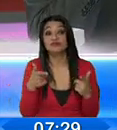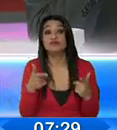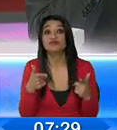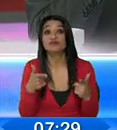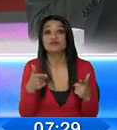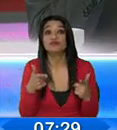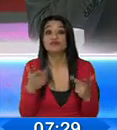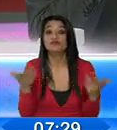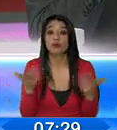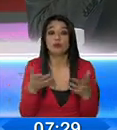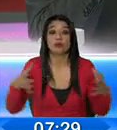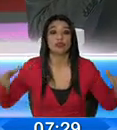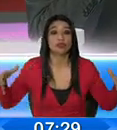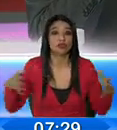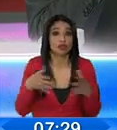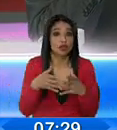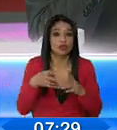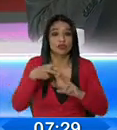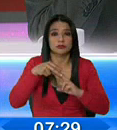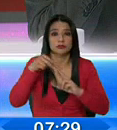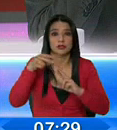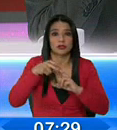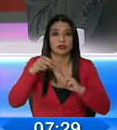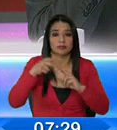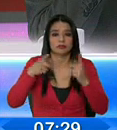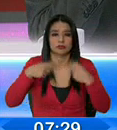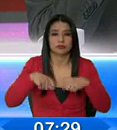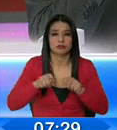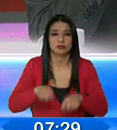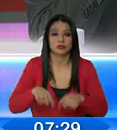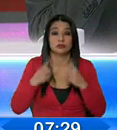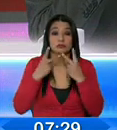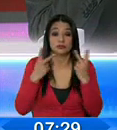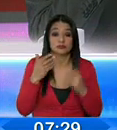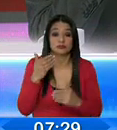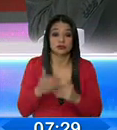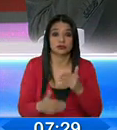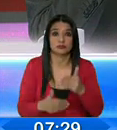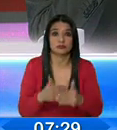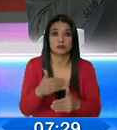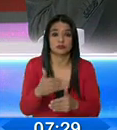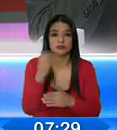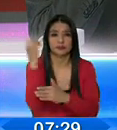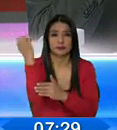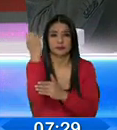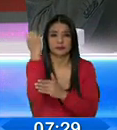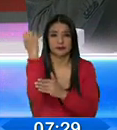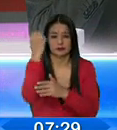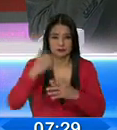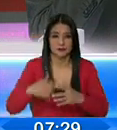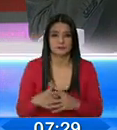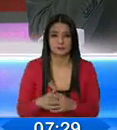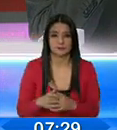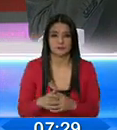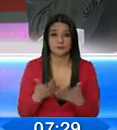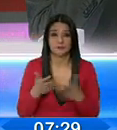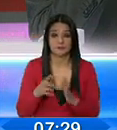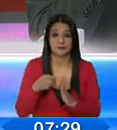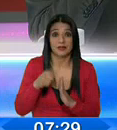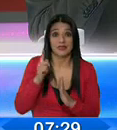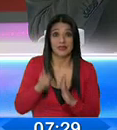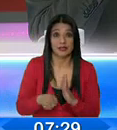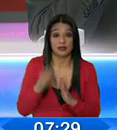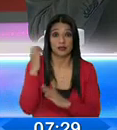del conjunto de la contratación pública durante el proceso de emergencia. En cuanto se estableció el decreto de